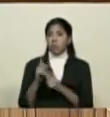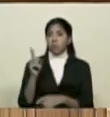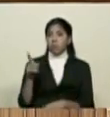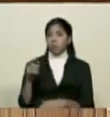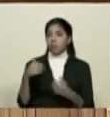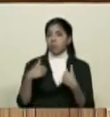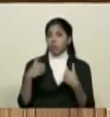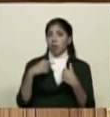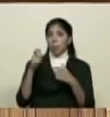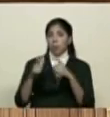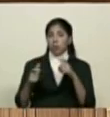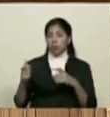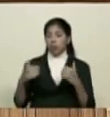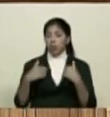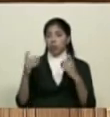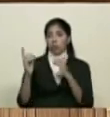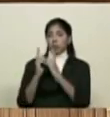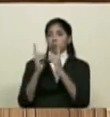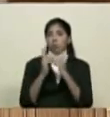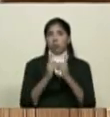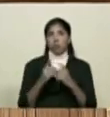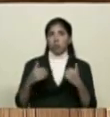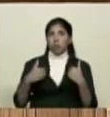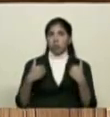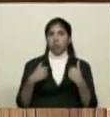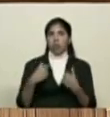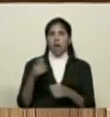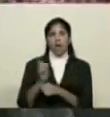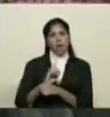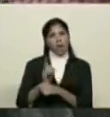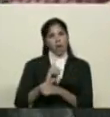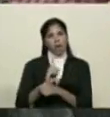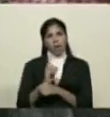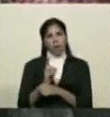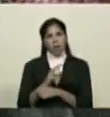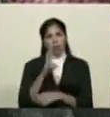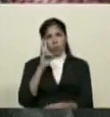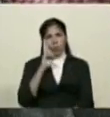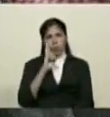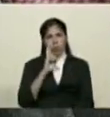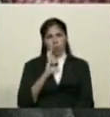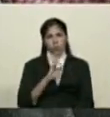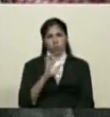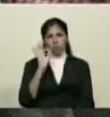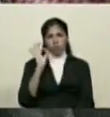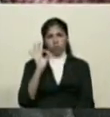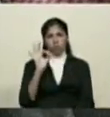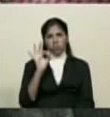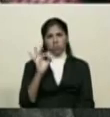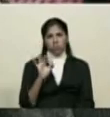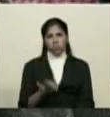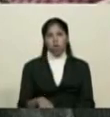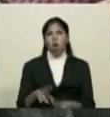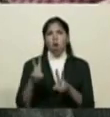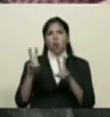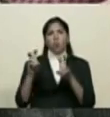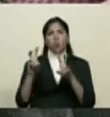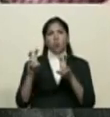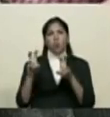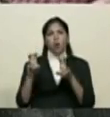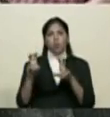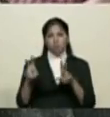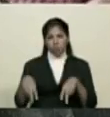tema. Y mira, de manera inmediata se vio el trabajo impecable de un nuevo Ministerio